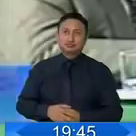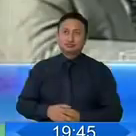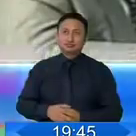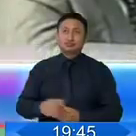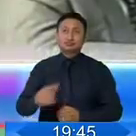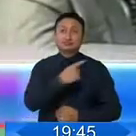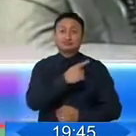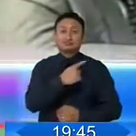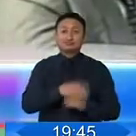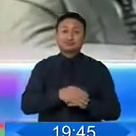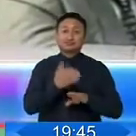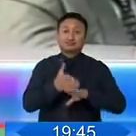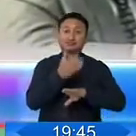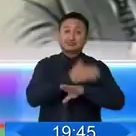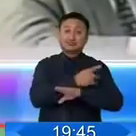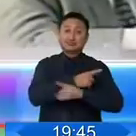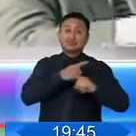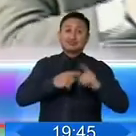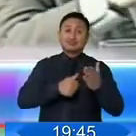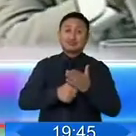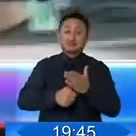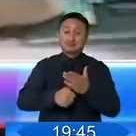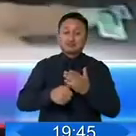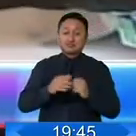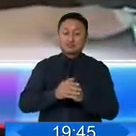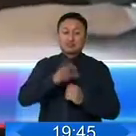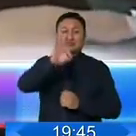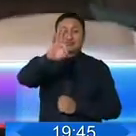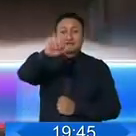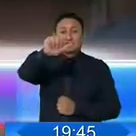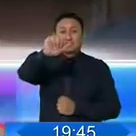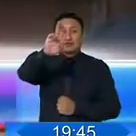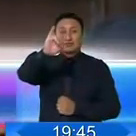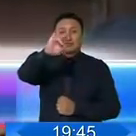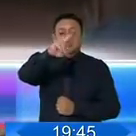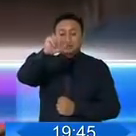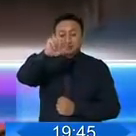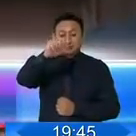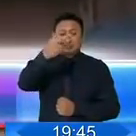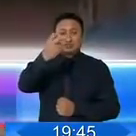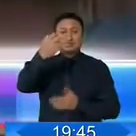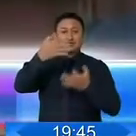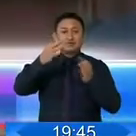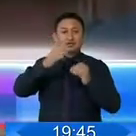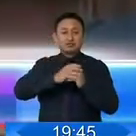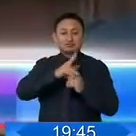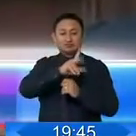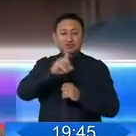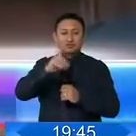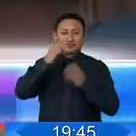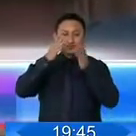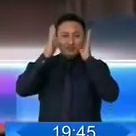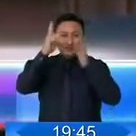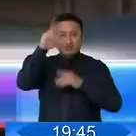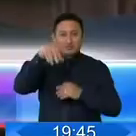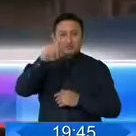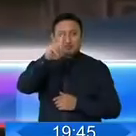César Verduga Vélez fue ministro del gobierno de Fabián Alarcón y ocupó su cargo entre el 12 de febrero y el 31 de diciembre